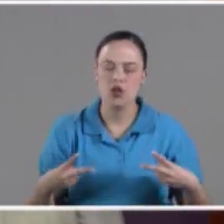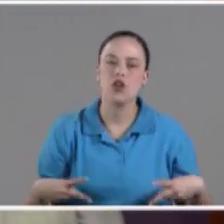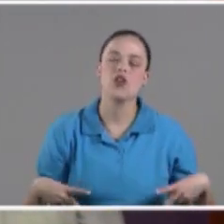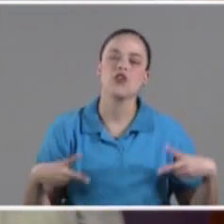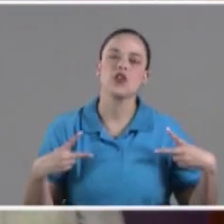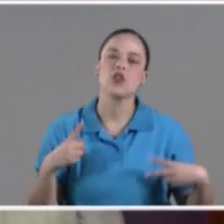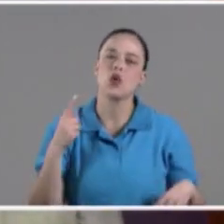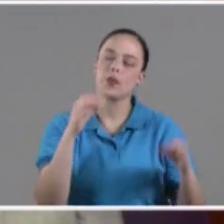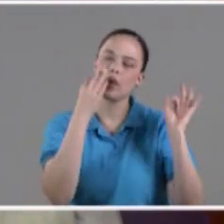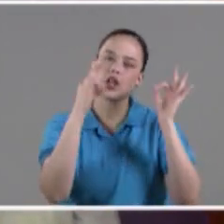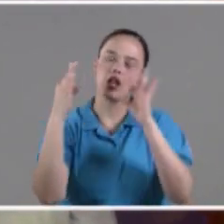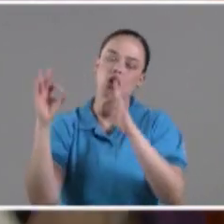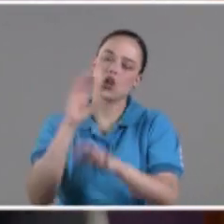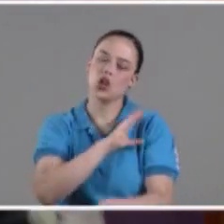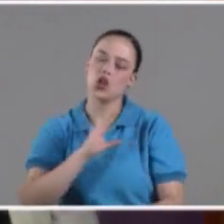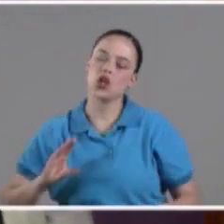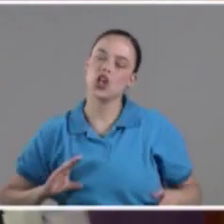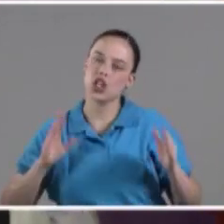cristiano